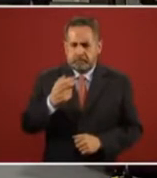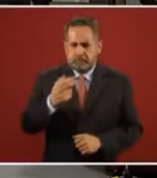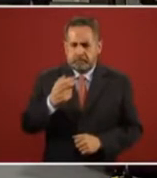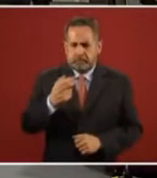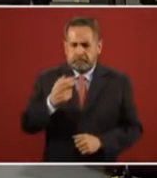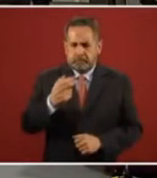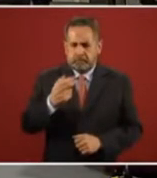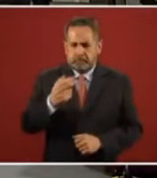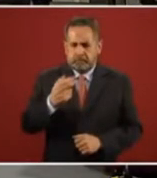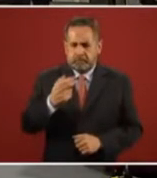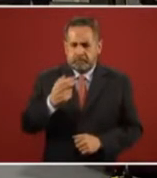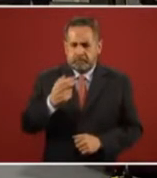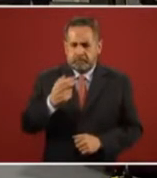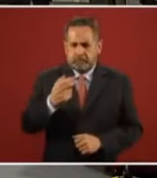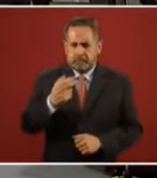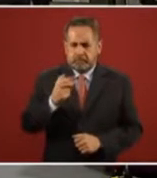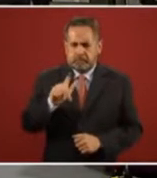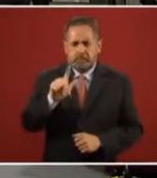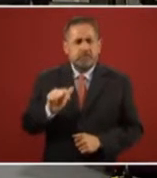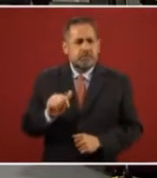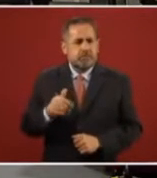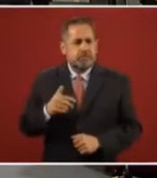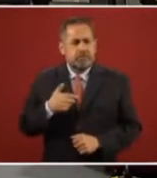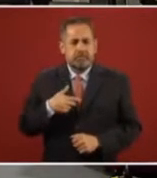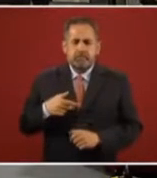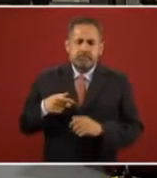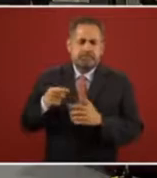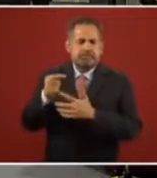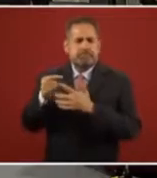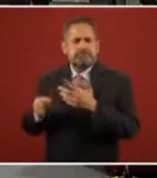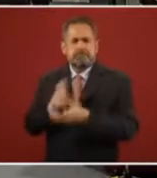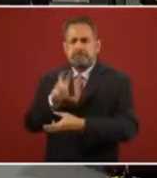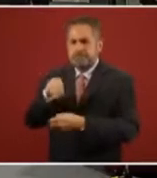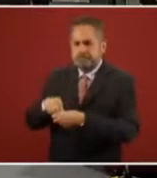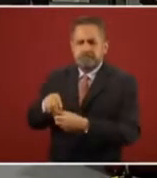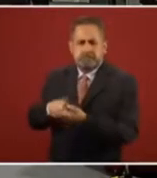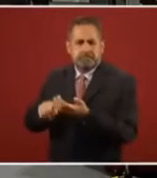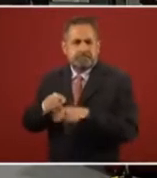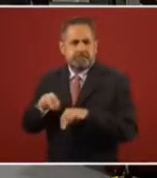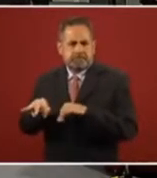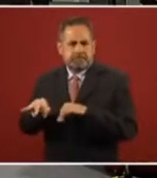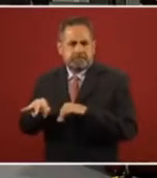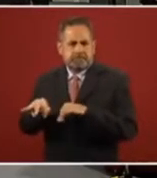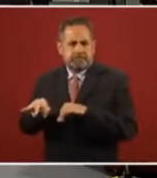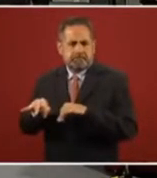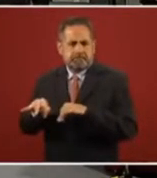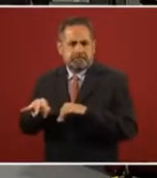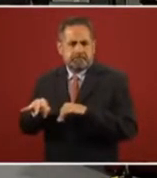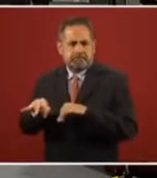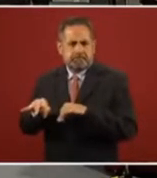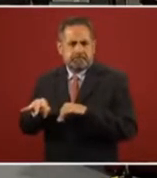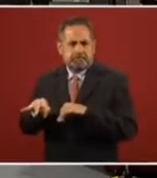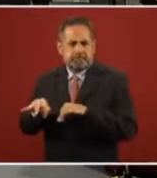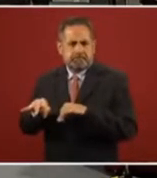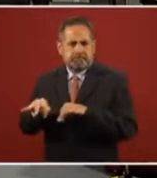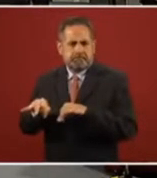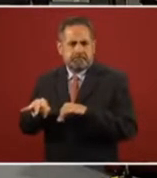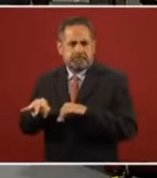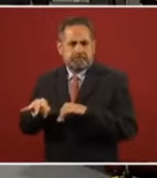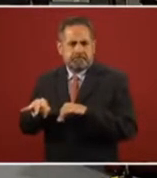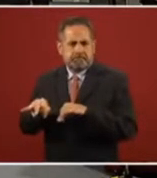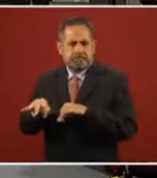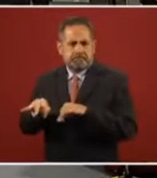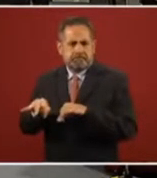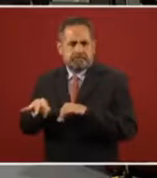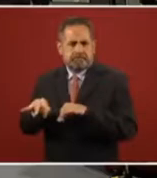en chiswick grupo geely periódico el imparcial en la crónica y frontera de tijuana dosis es cristian works of